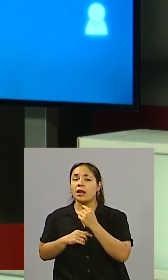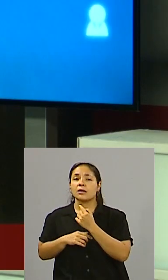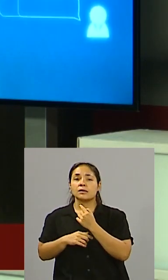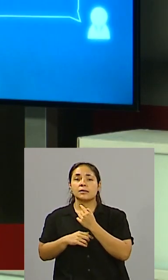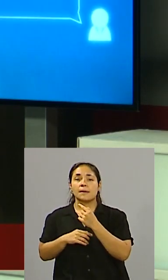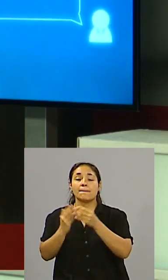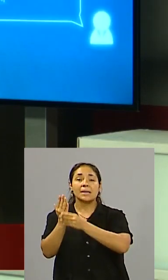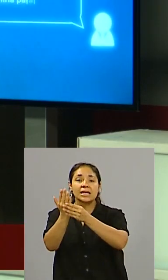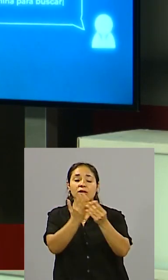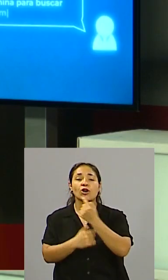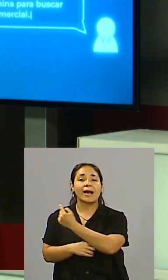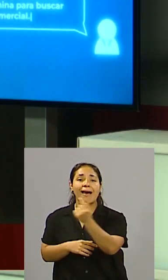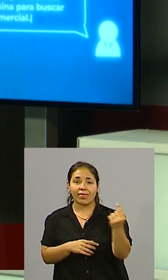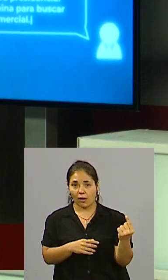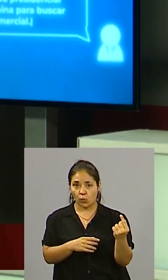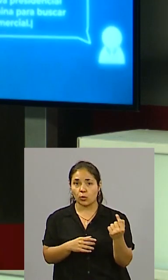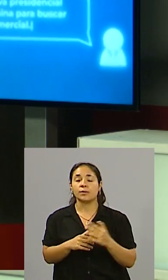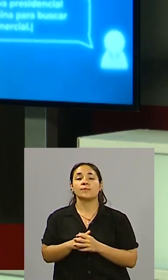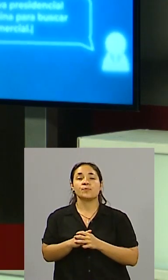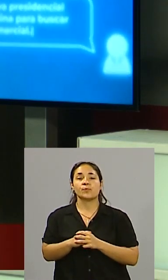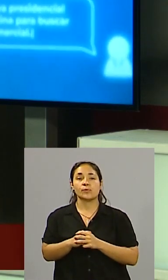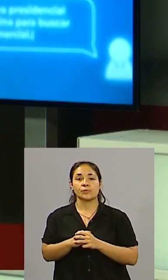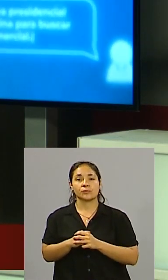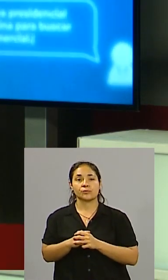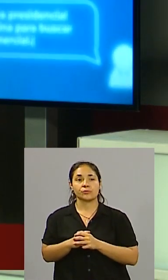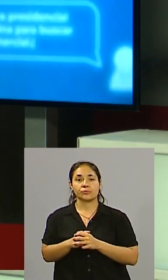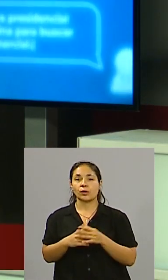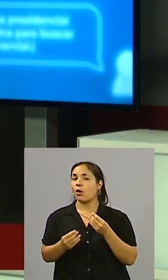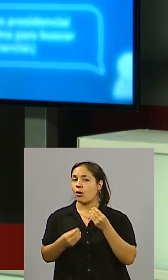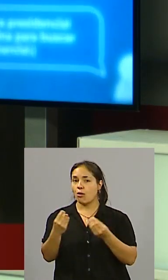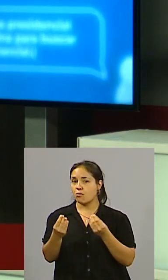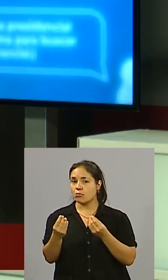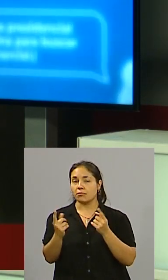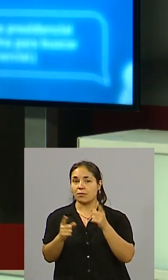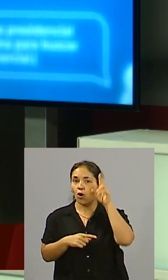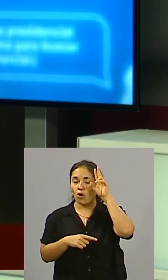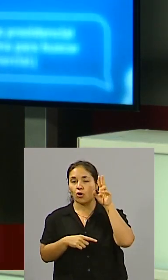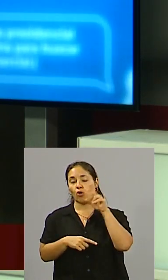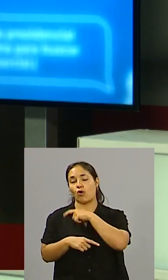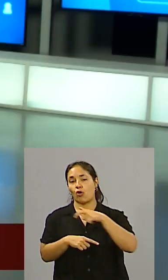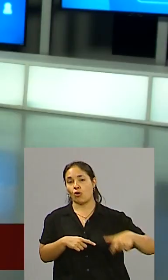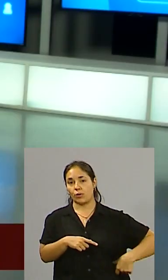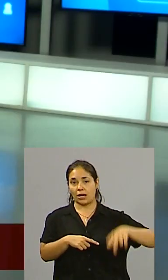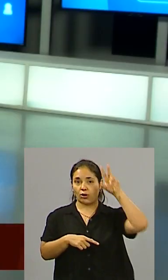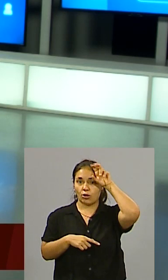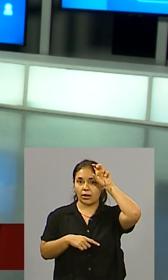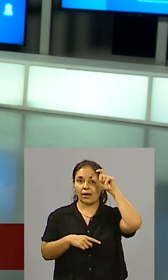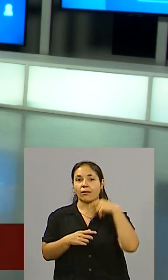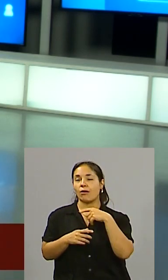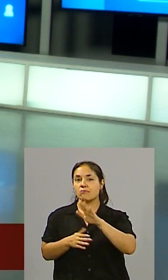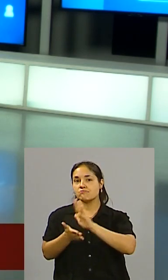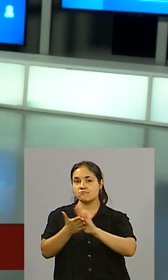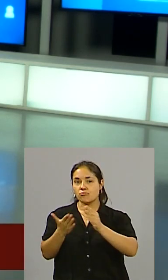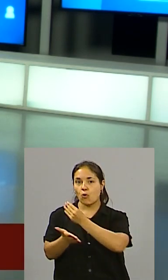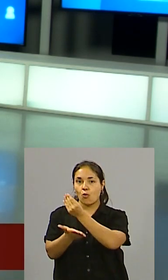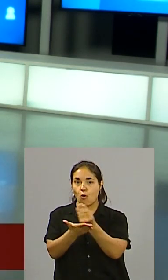estos ministros y ministras también y cómo eso viene a aportar, ¿no?, al gobierno de Alfredo Cornejo. ¿Cuál es,